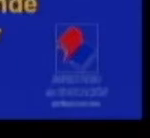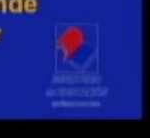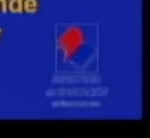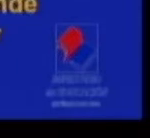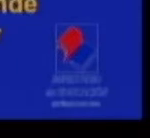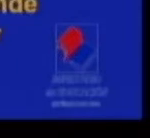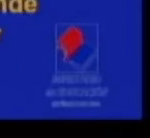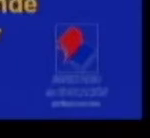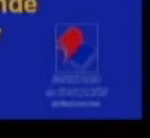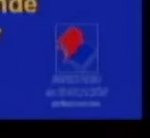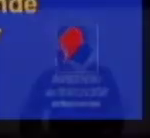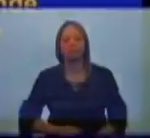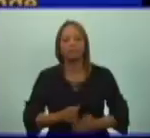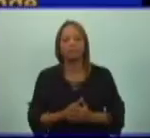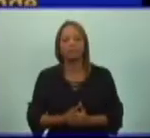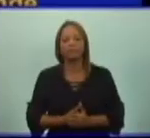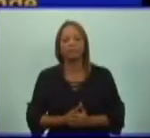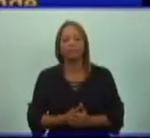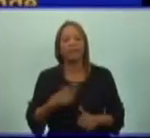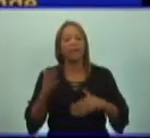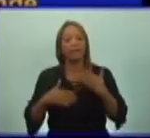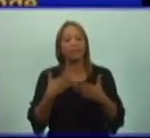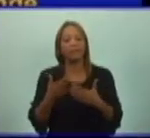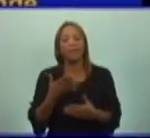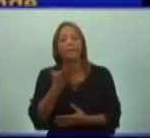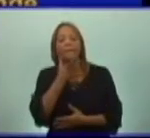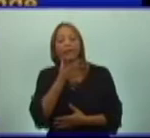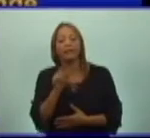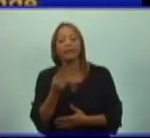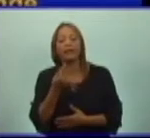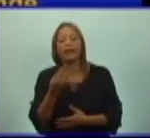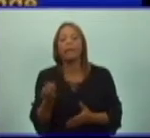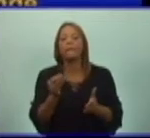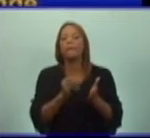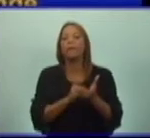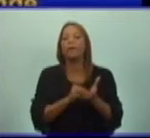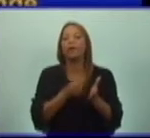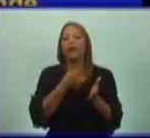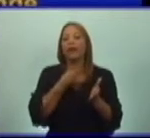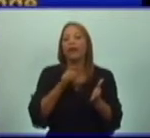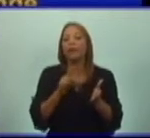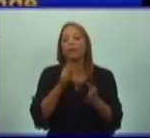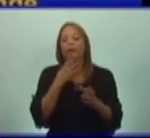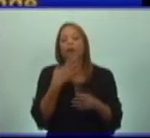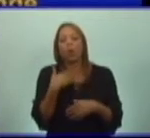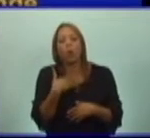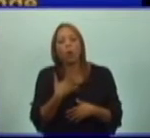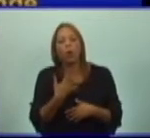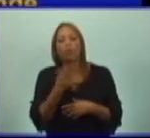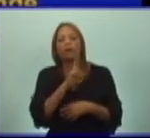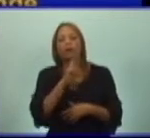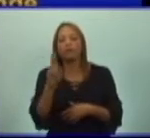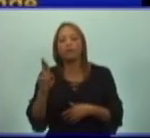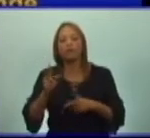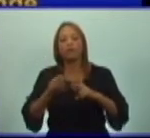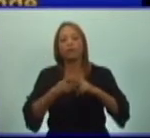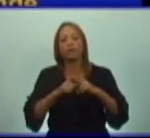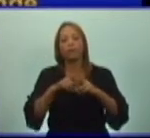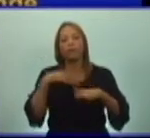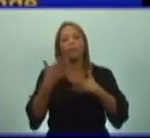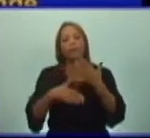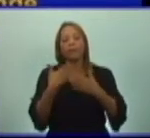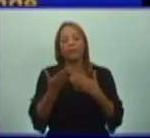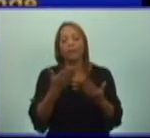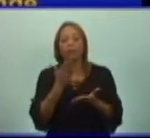Miren, actividades similares. Ejemplifica cómo la revolución resolvió el problema de la